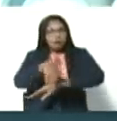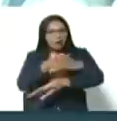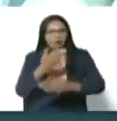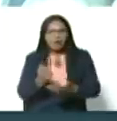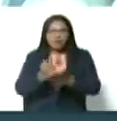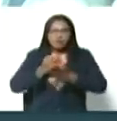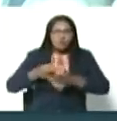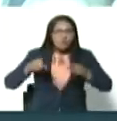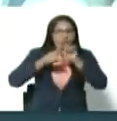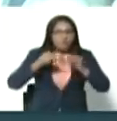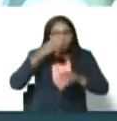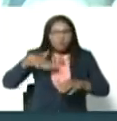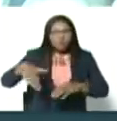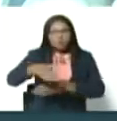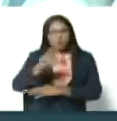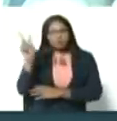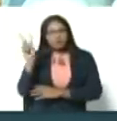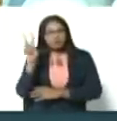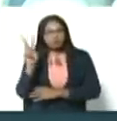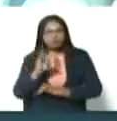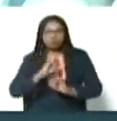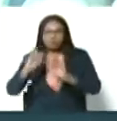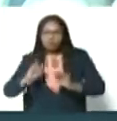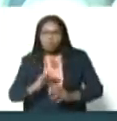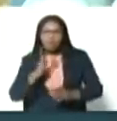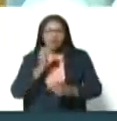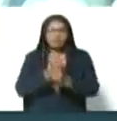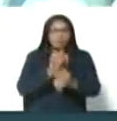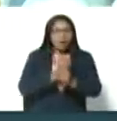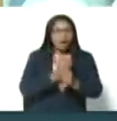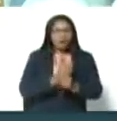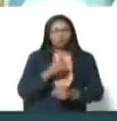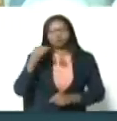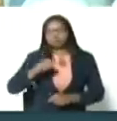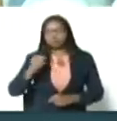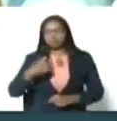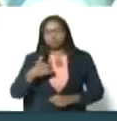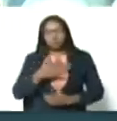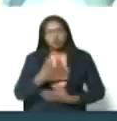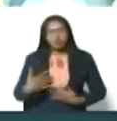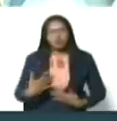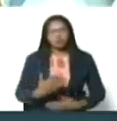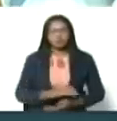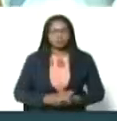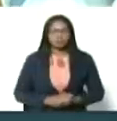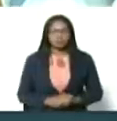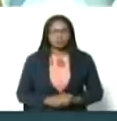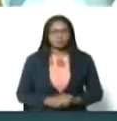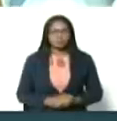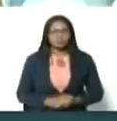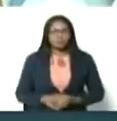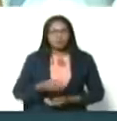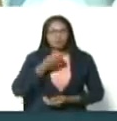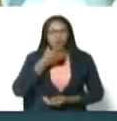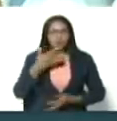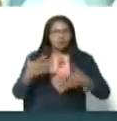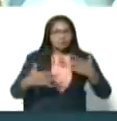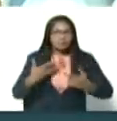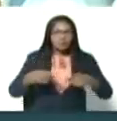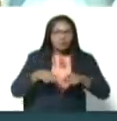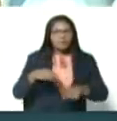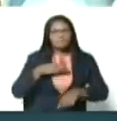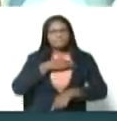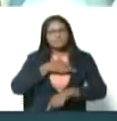prestarle servicio al pueblo de Venezuela como trabajador. Así es. Bueno, acto de la gran